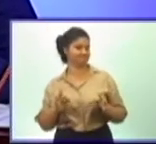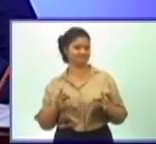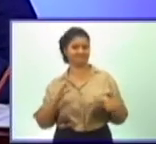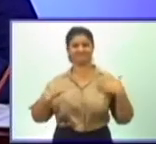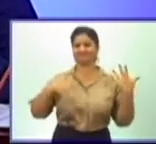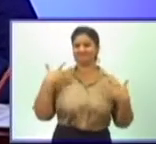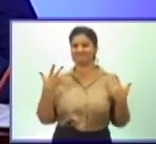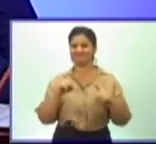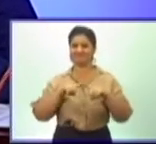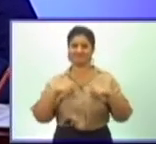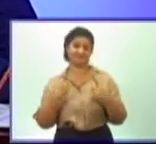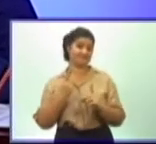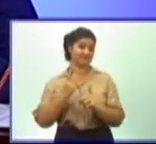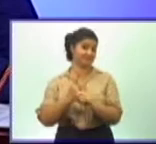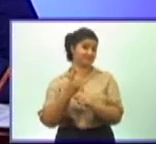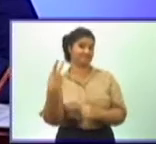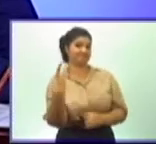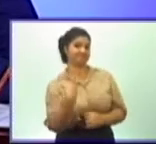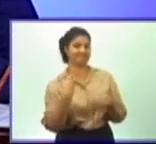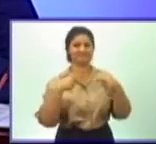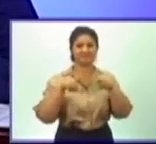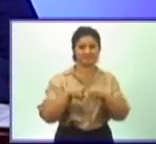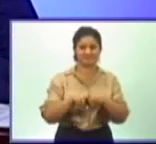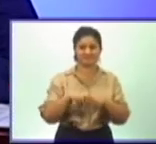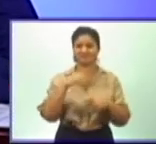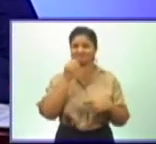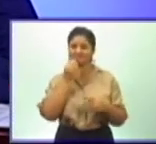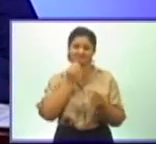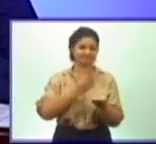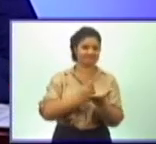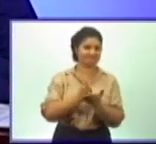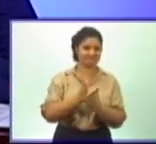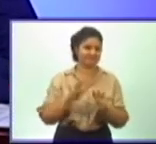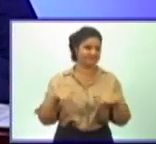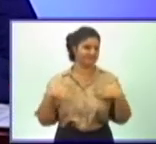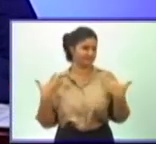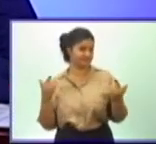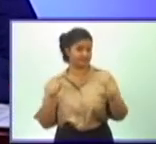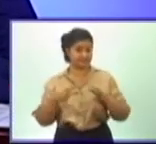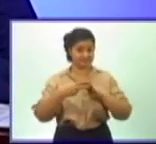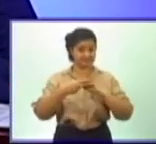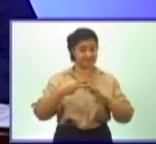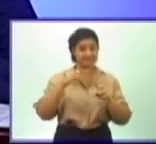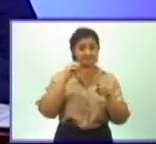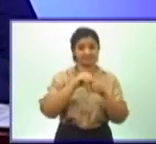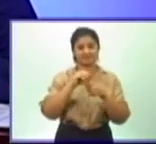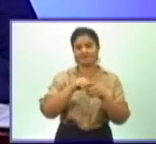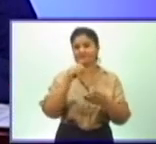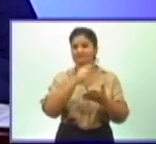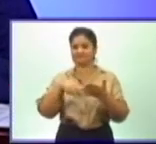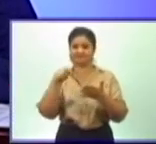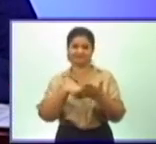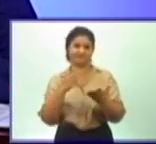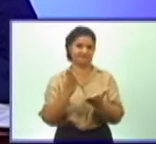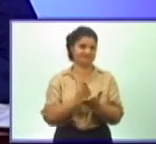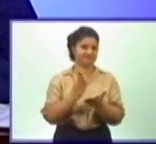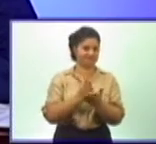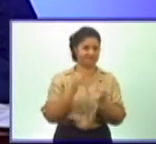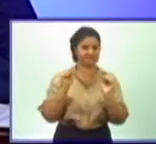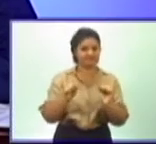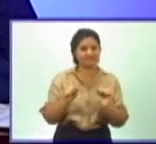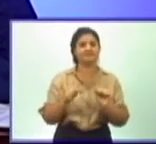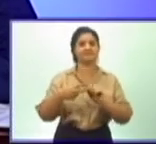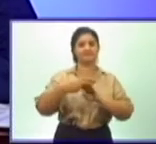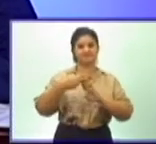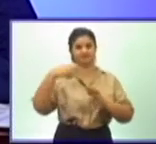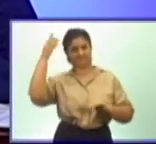encontrar para juntos seguir redescubriendo los clásicos universales que forman parte del plan de estudio de la asignatura en el décimo grado